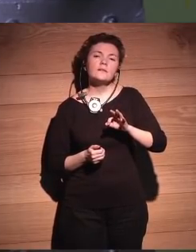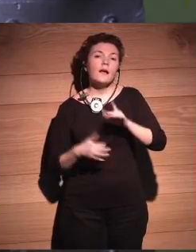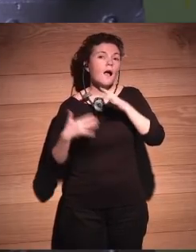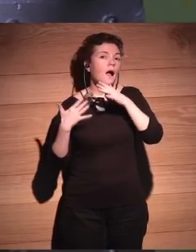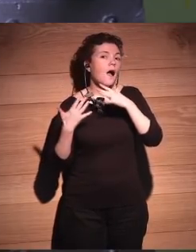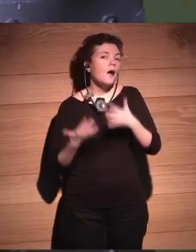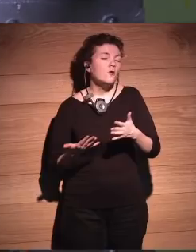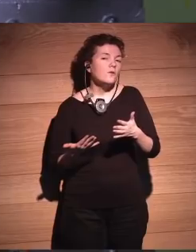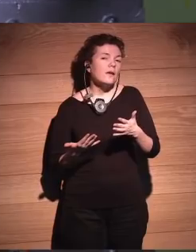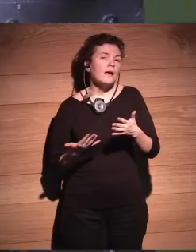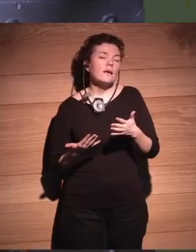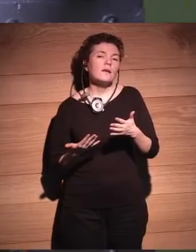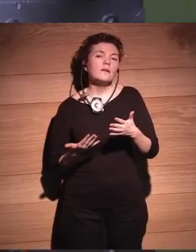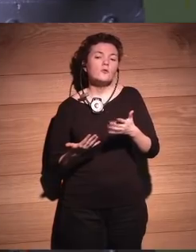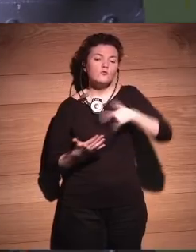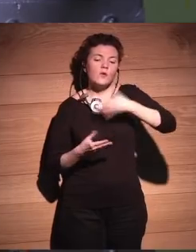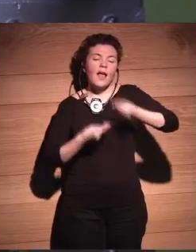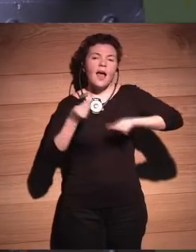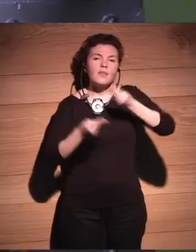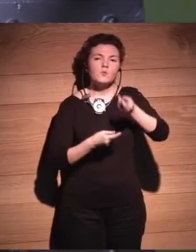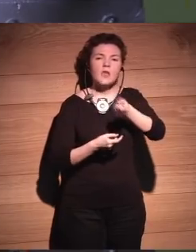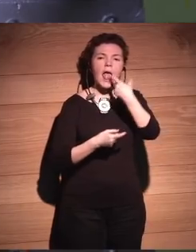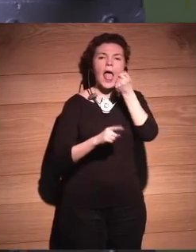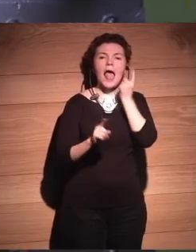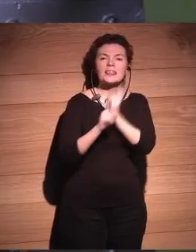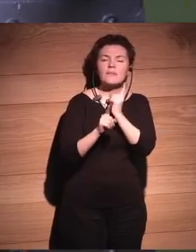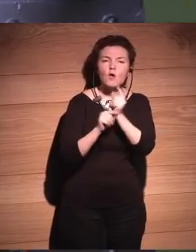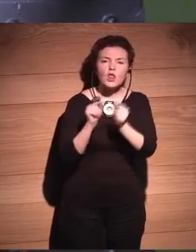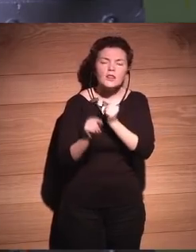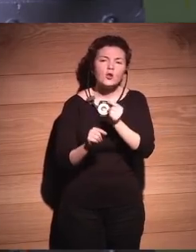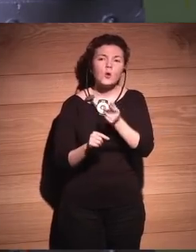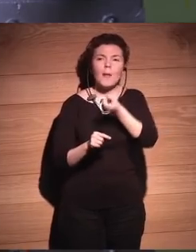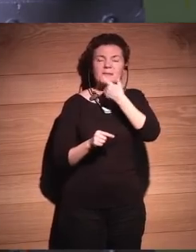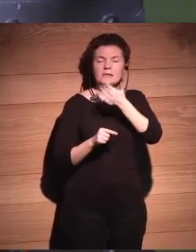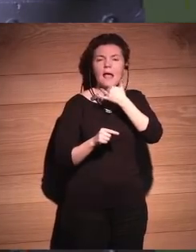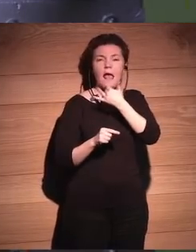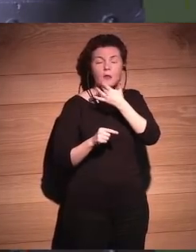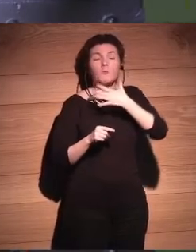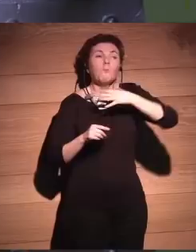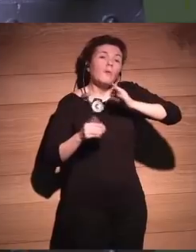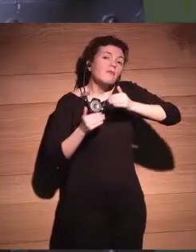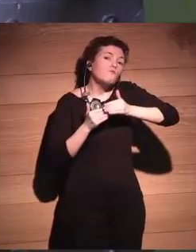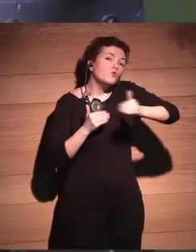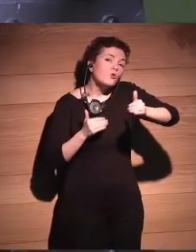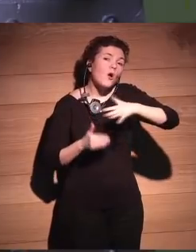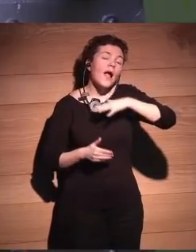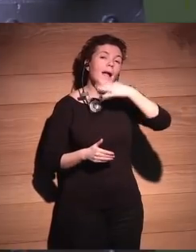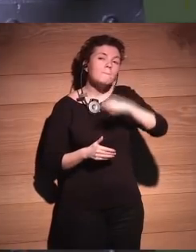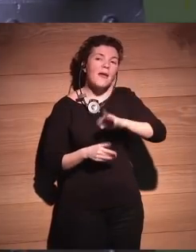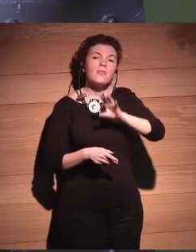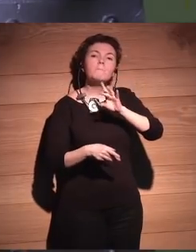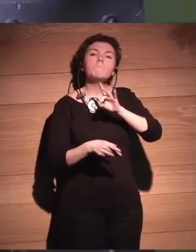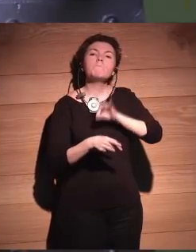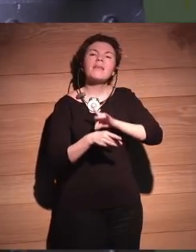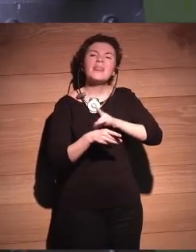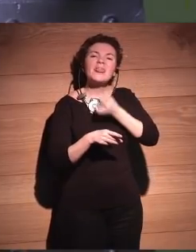ahora mismo, pues lo que hacemos es tomar un antibiótico o cualquier cosa que está en una pastilleta. Entonces, quizá en el futuro seamos capaces de tener